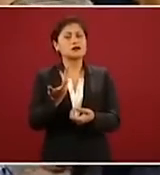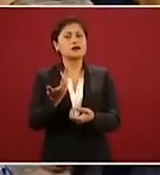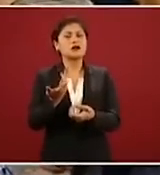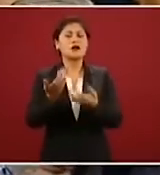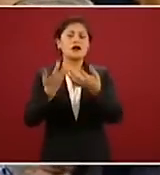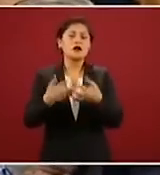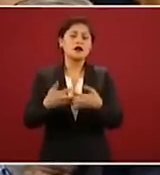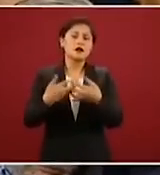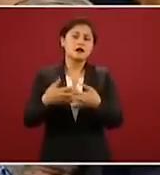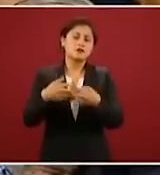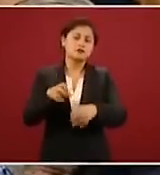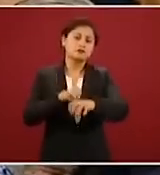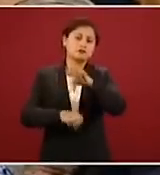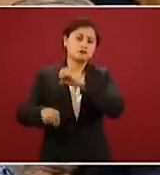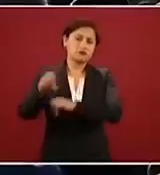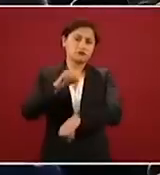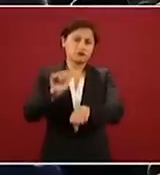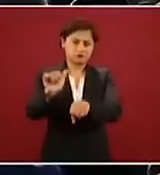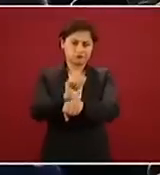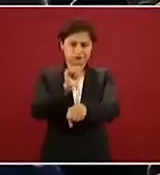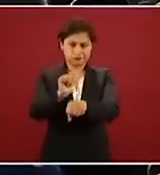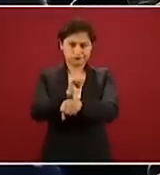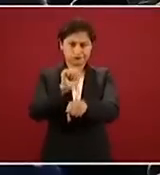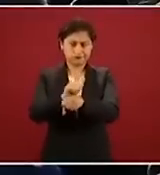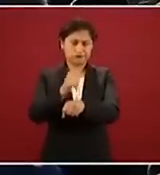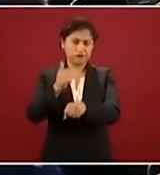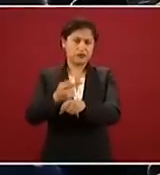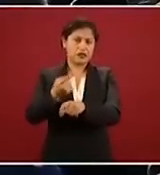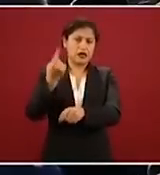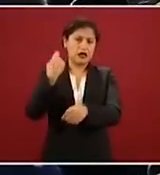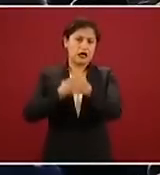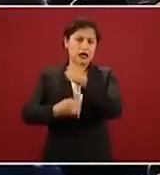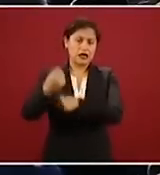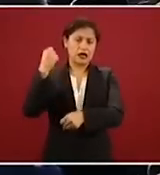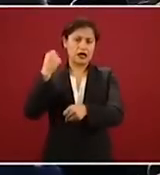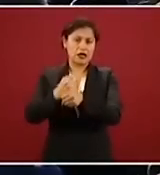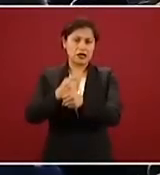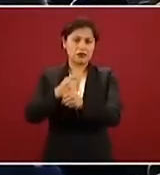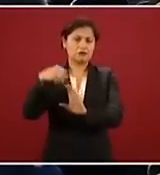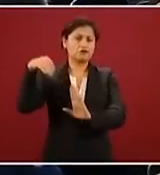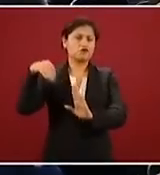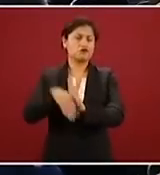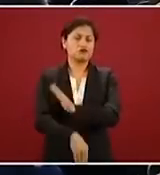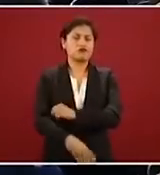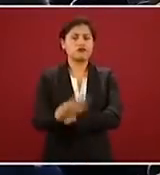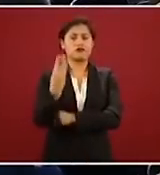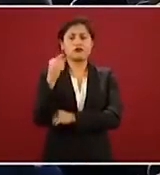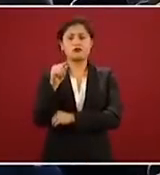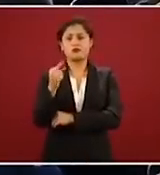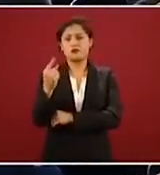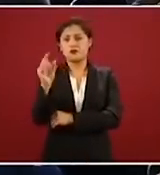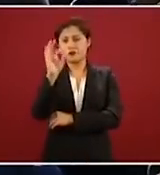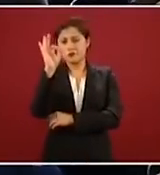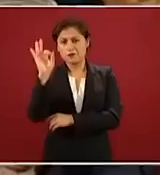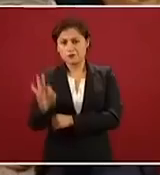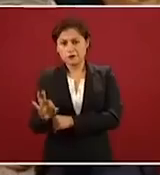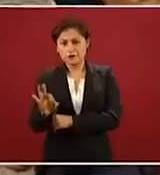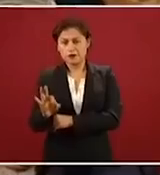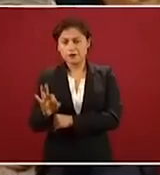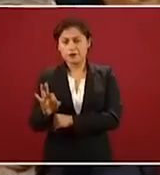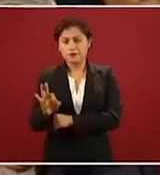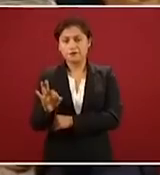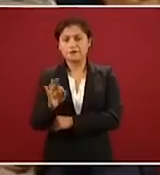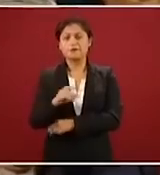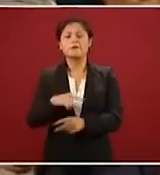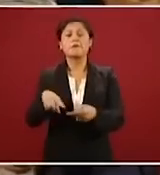boyante, y el año pasado la producción cayó en 4.1% y